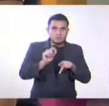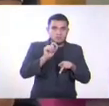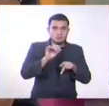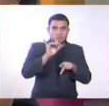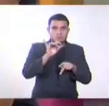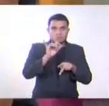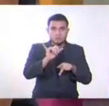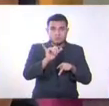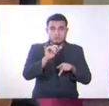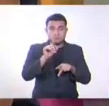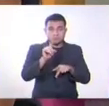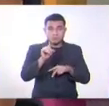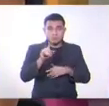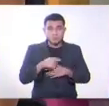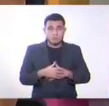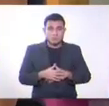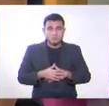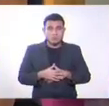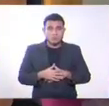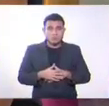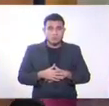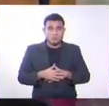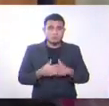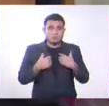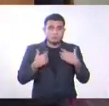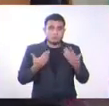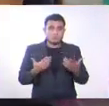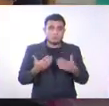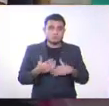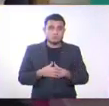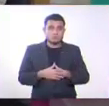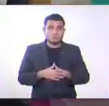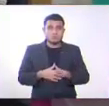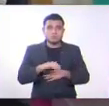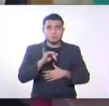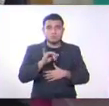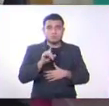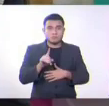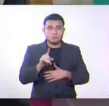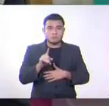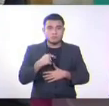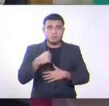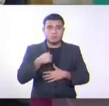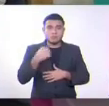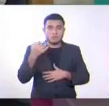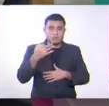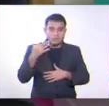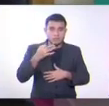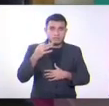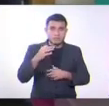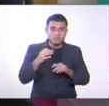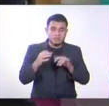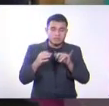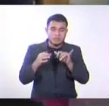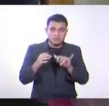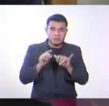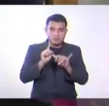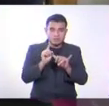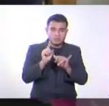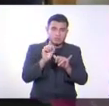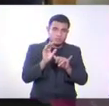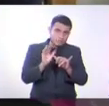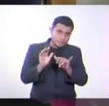acá, tenemos pues y sub 1. Yo necesito esta longitud. Entonces, si a y sub